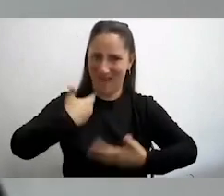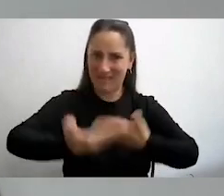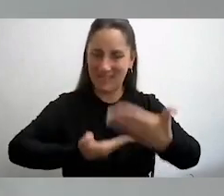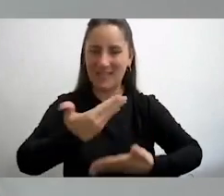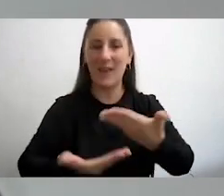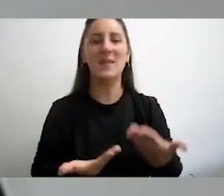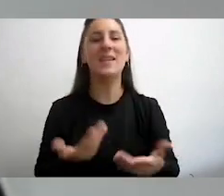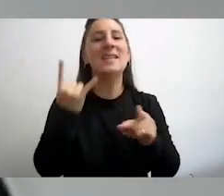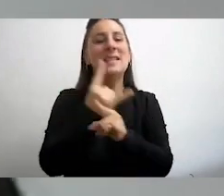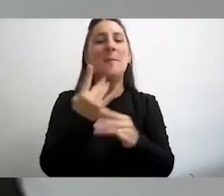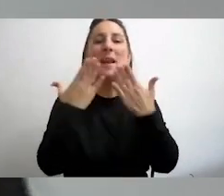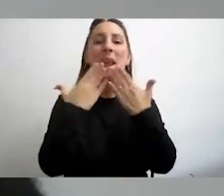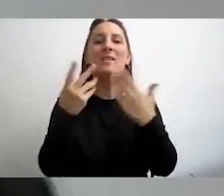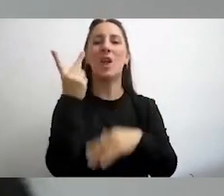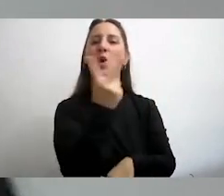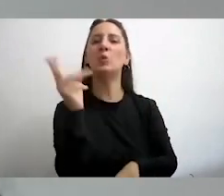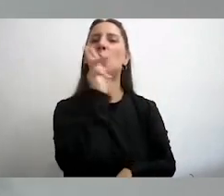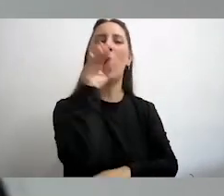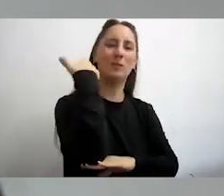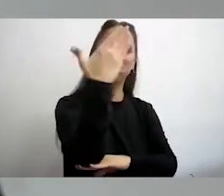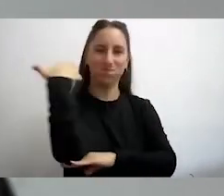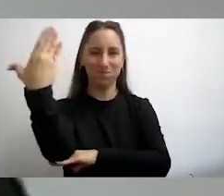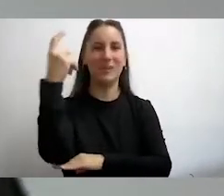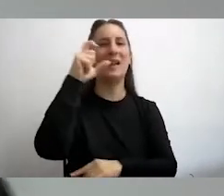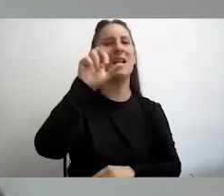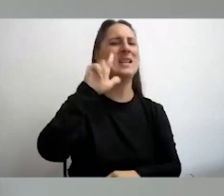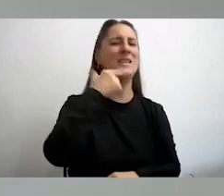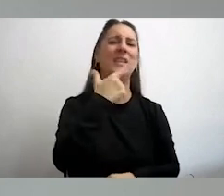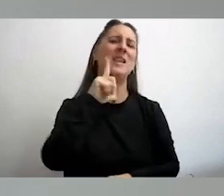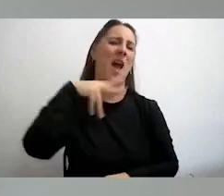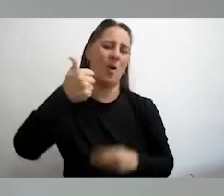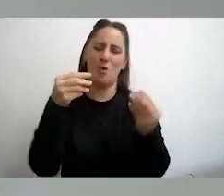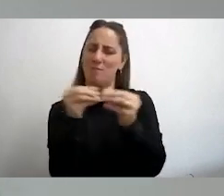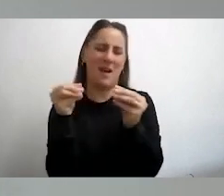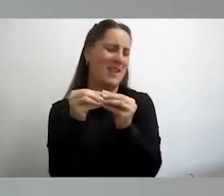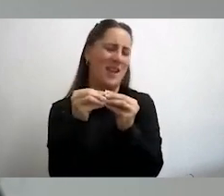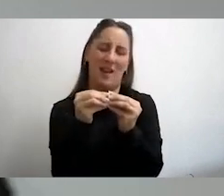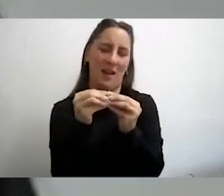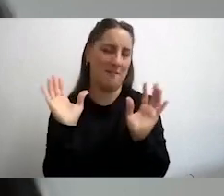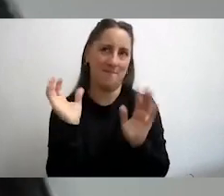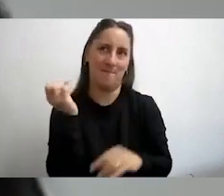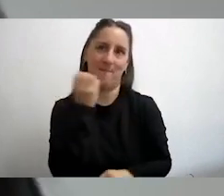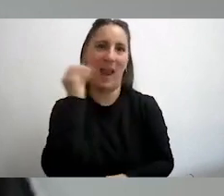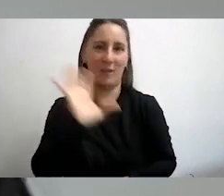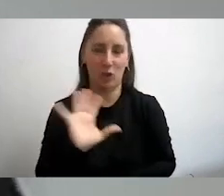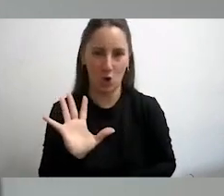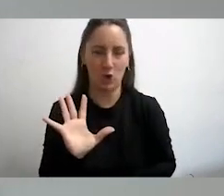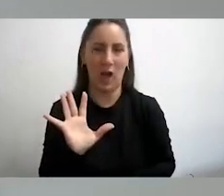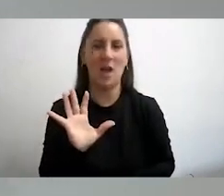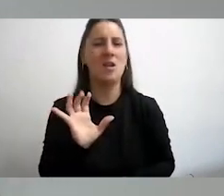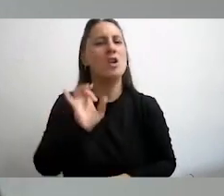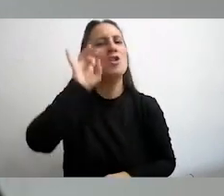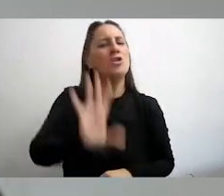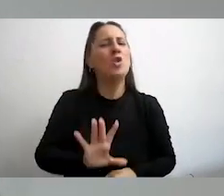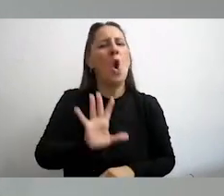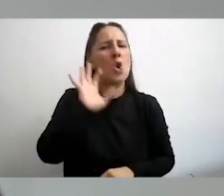a las dos expositoras, Cristina, una genia, una compañera, eh, no solo por todo